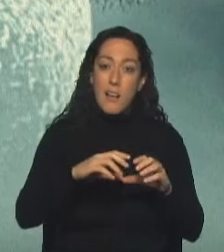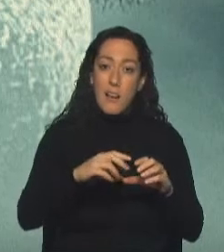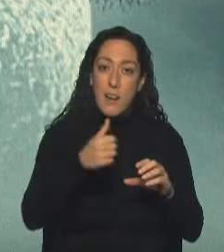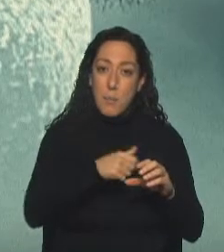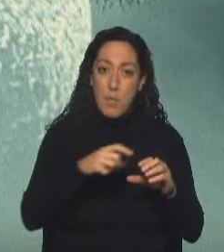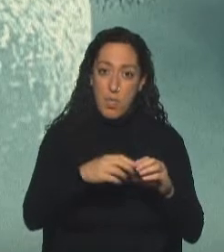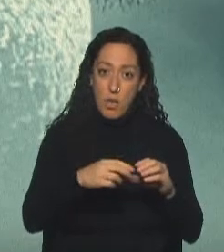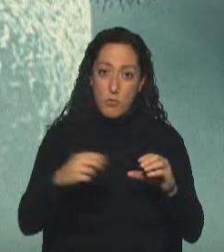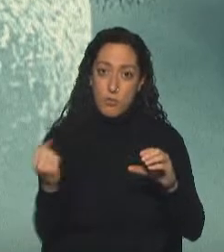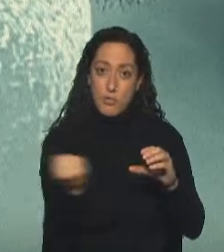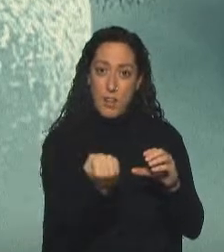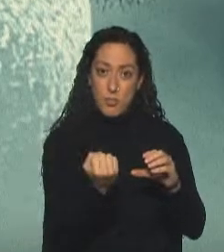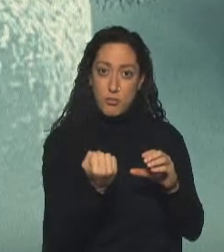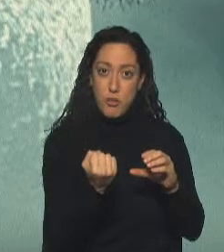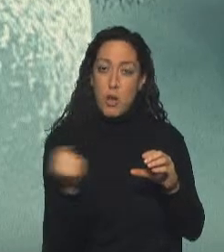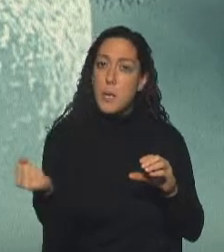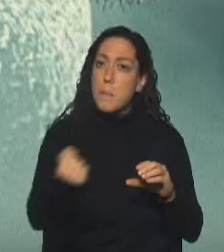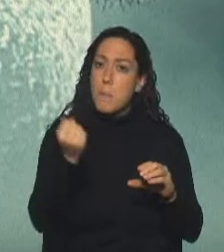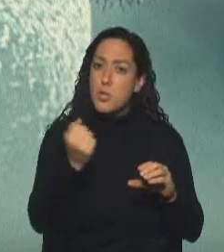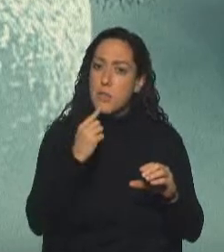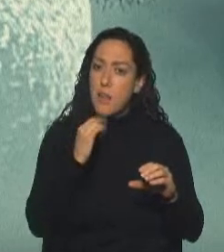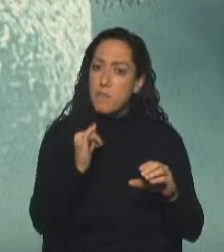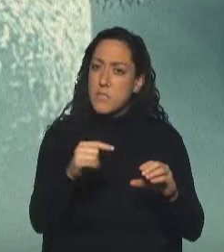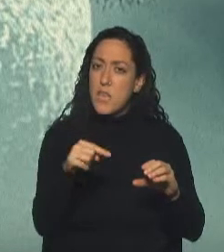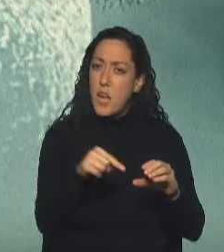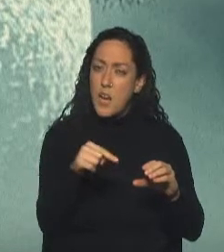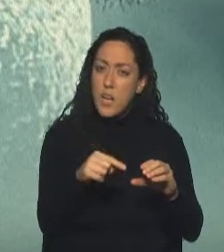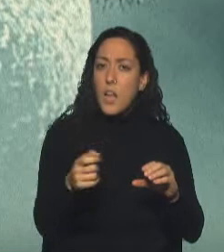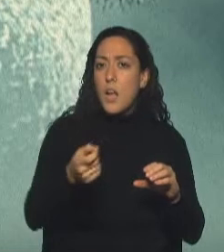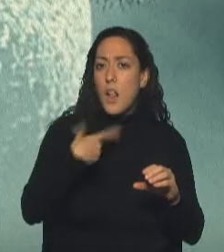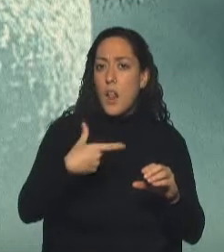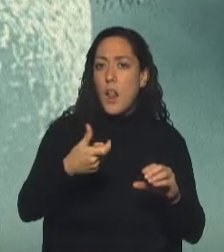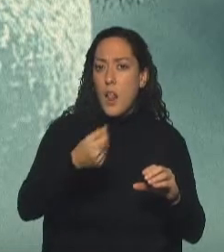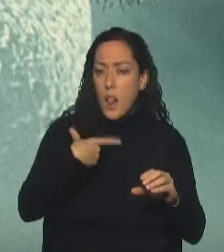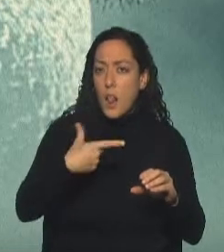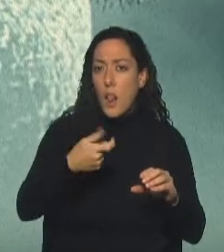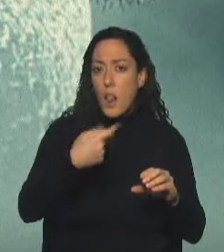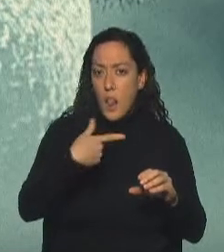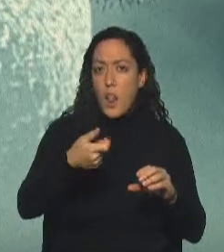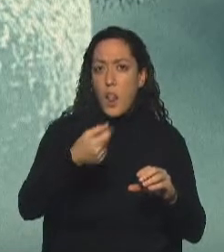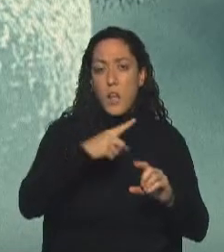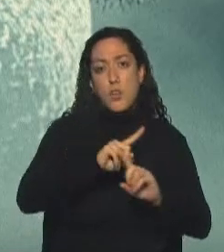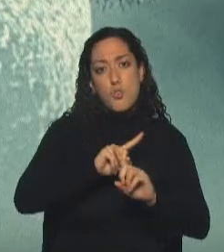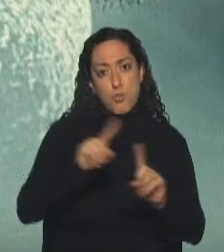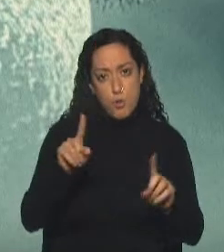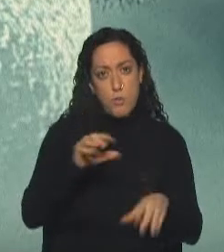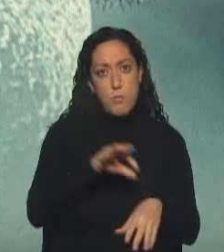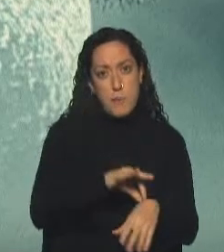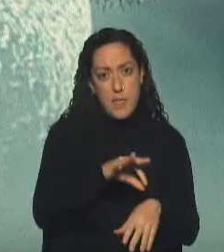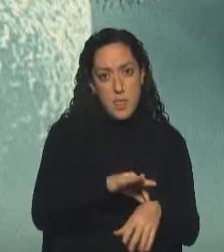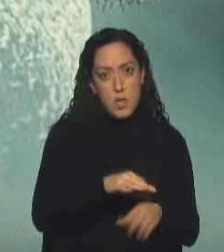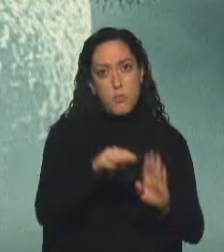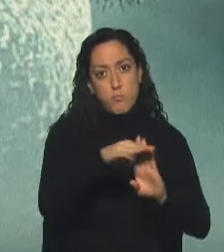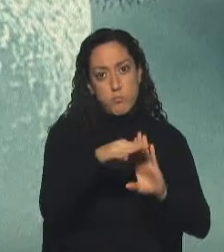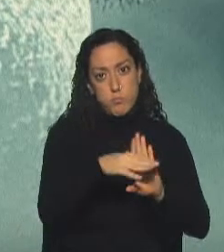de no tomar antibióticos indiscriminadamente y otro punto muy importante es que sabemos que también